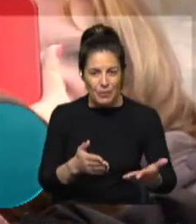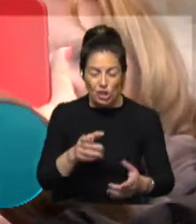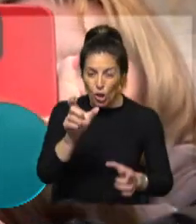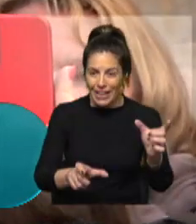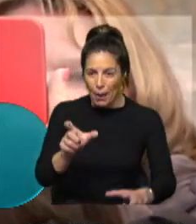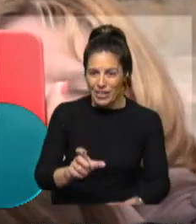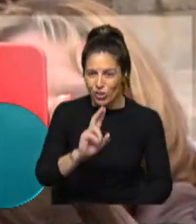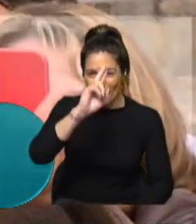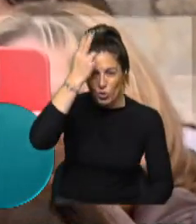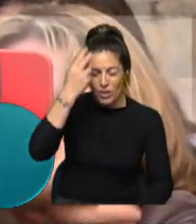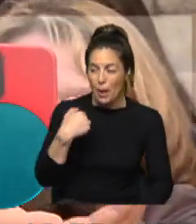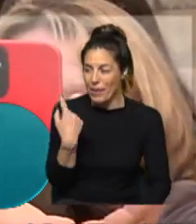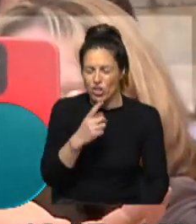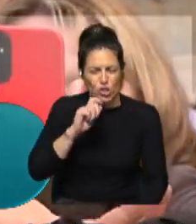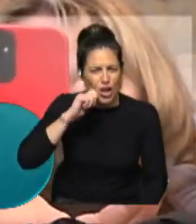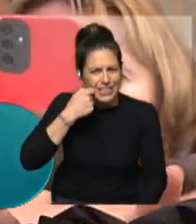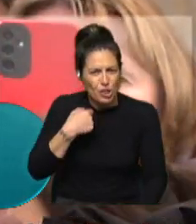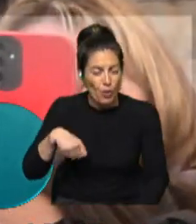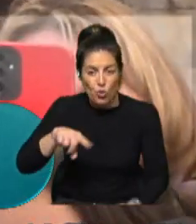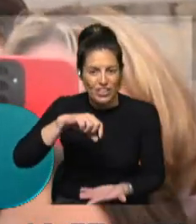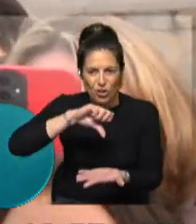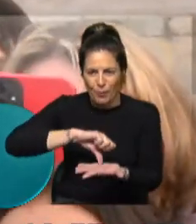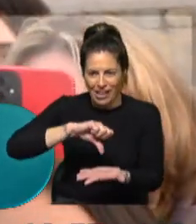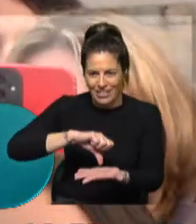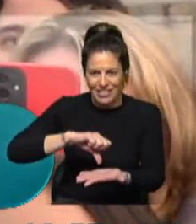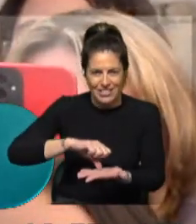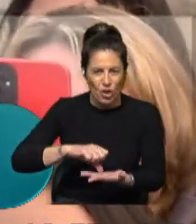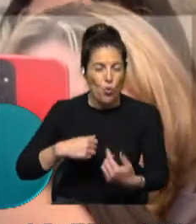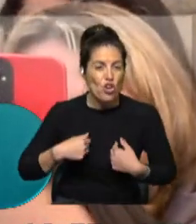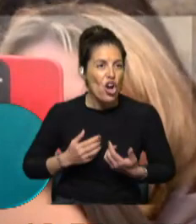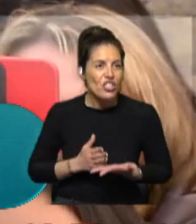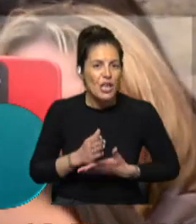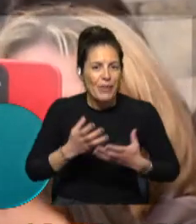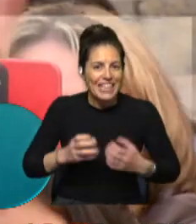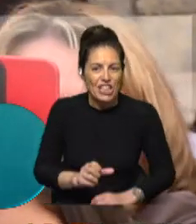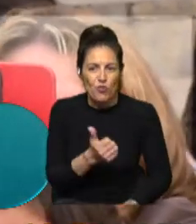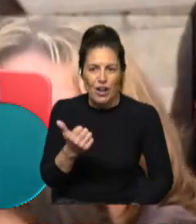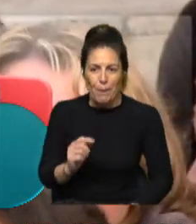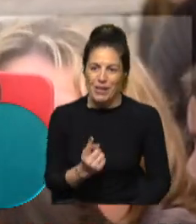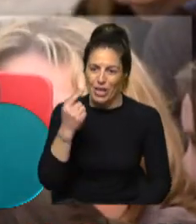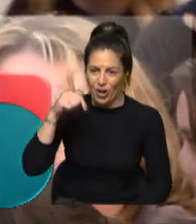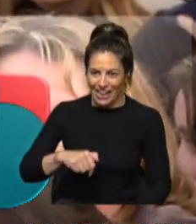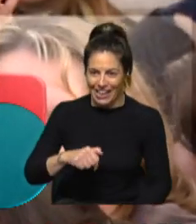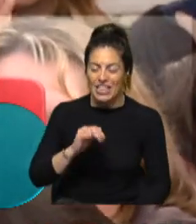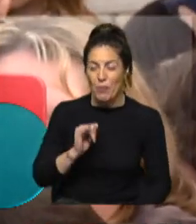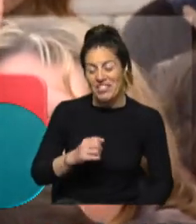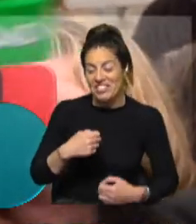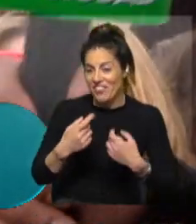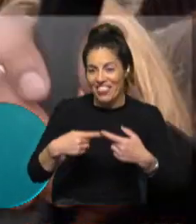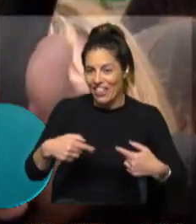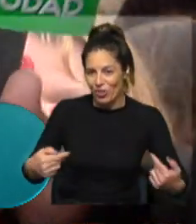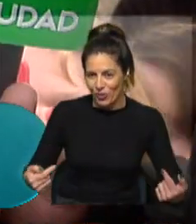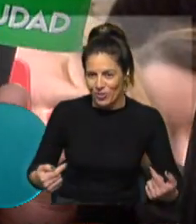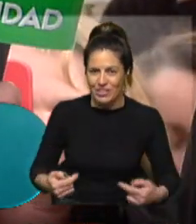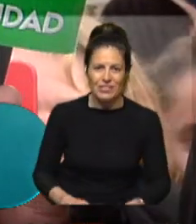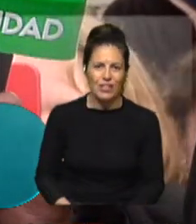Público uruguayo, para nosotros es lindo porque es nuestro país, entonces uno siempre quiere triunfar primero acá y bueno, después sí, se van dando las cosas. Bueno,